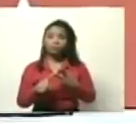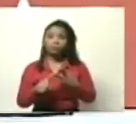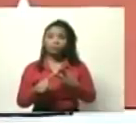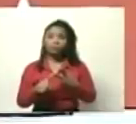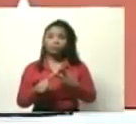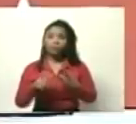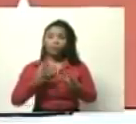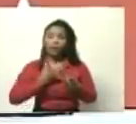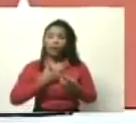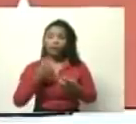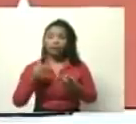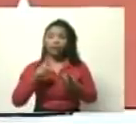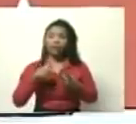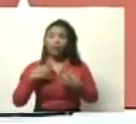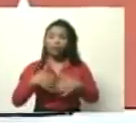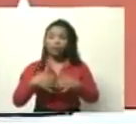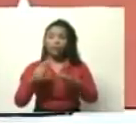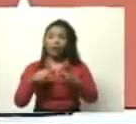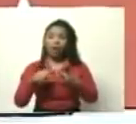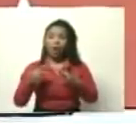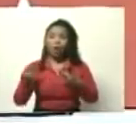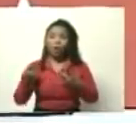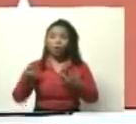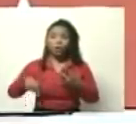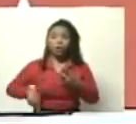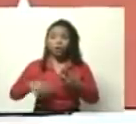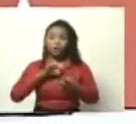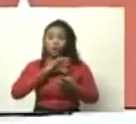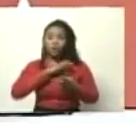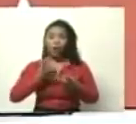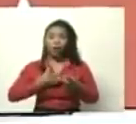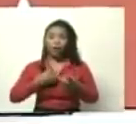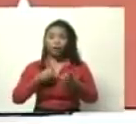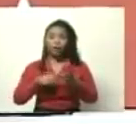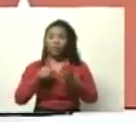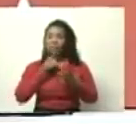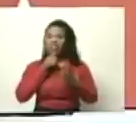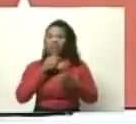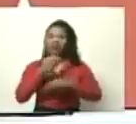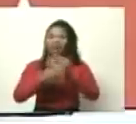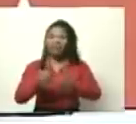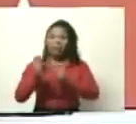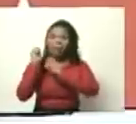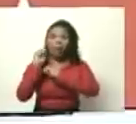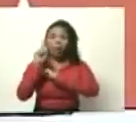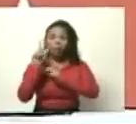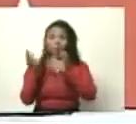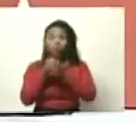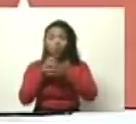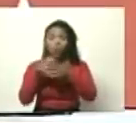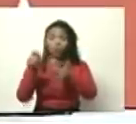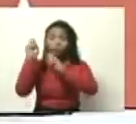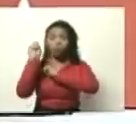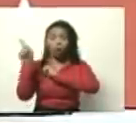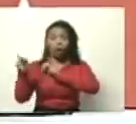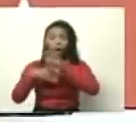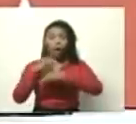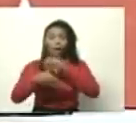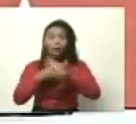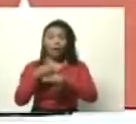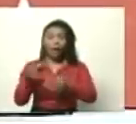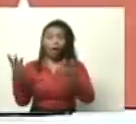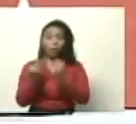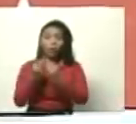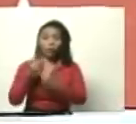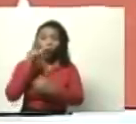¿De la alcaldía, de la empresa o del bolsillo del señor alcalde? ¿Quién asume? Hay una comisión designada, la preside el